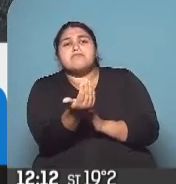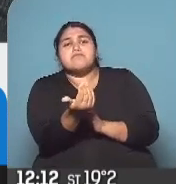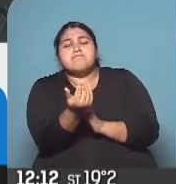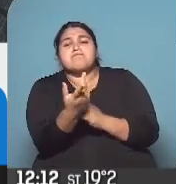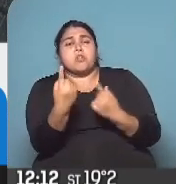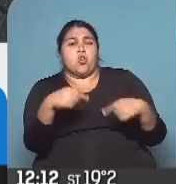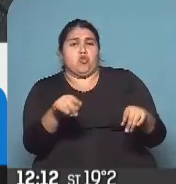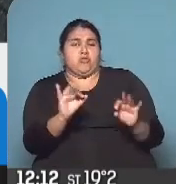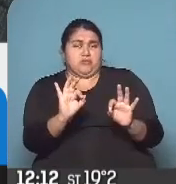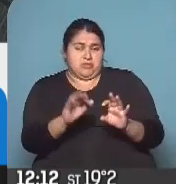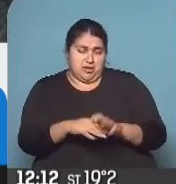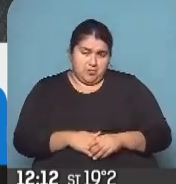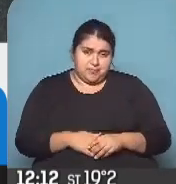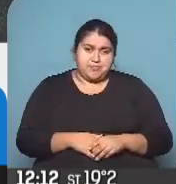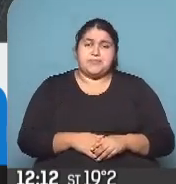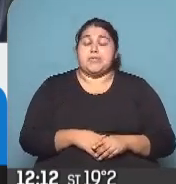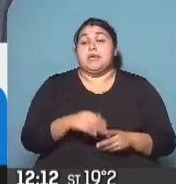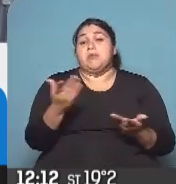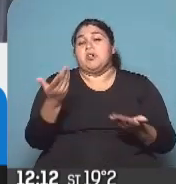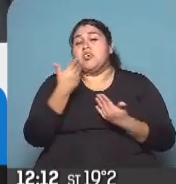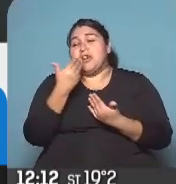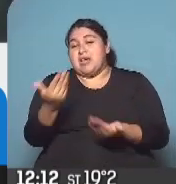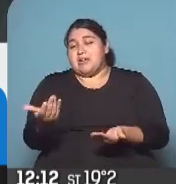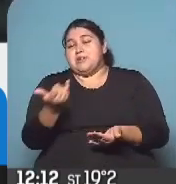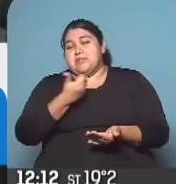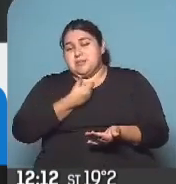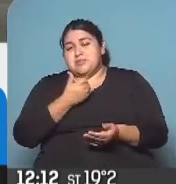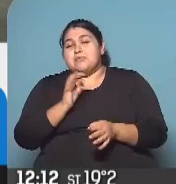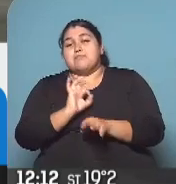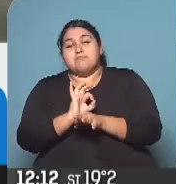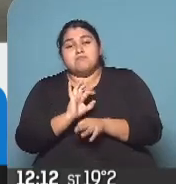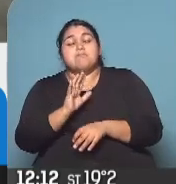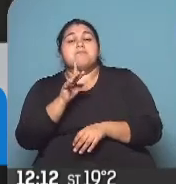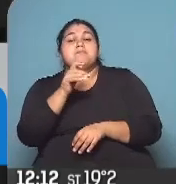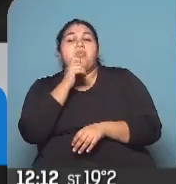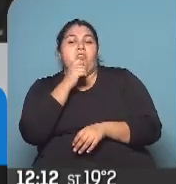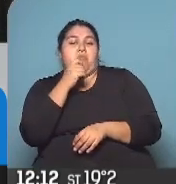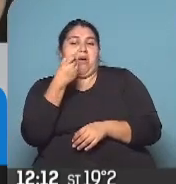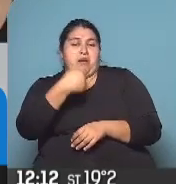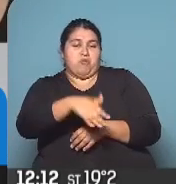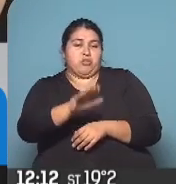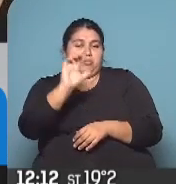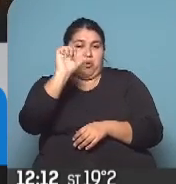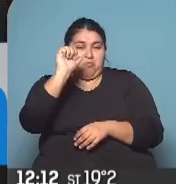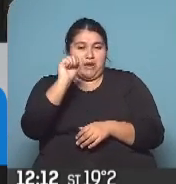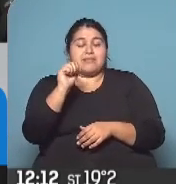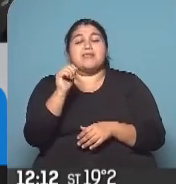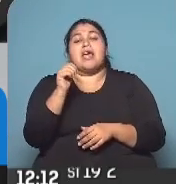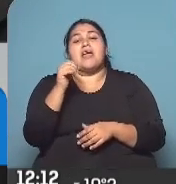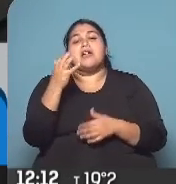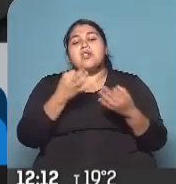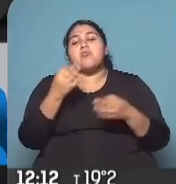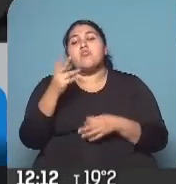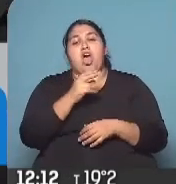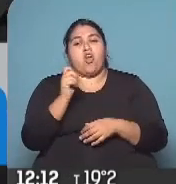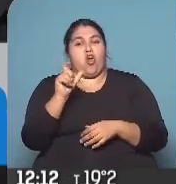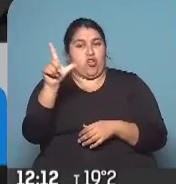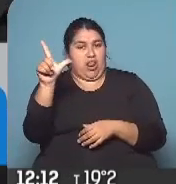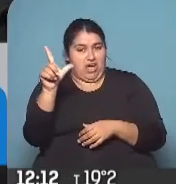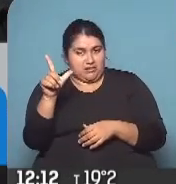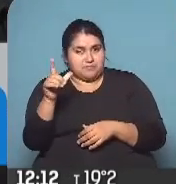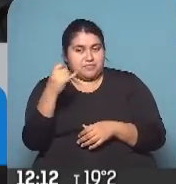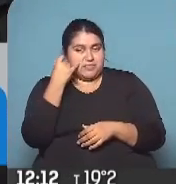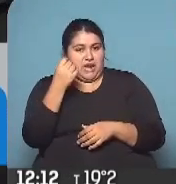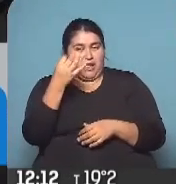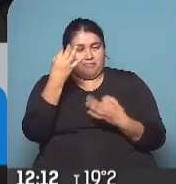hacen. Gracias por su observación. Tiene que ver entonces con este juicio oral que finalmente comienza. Ya está todo preparado para el martes 21 a partir de